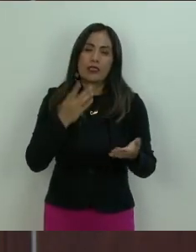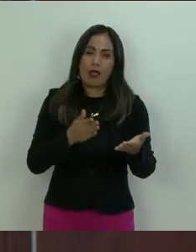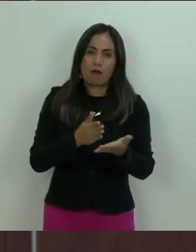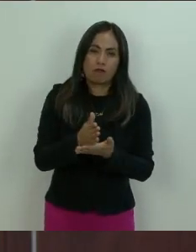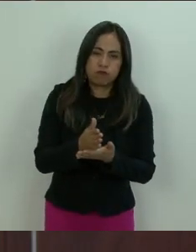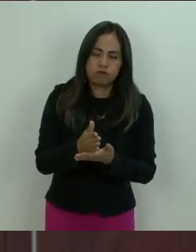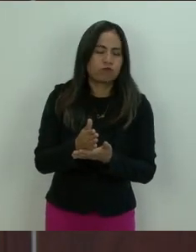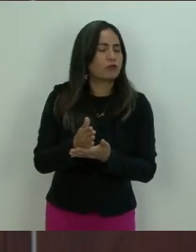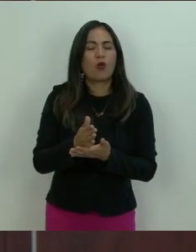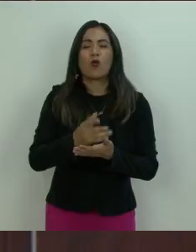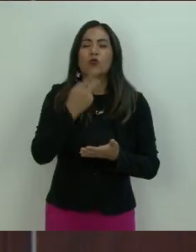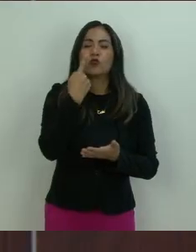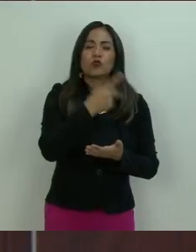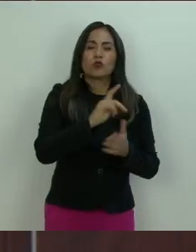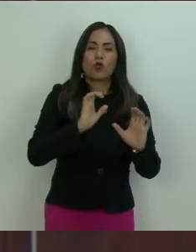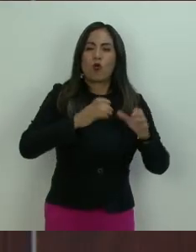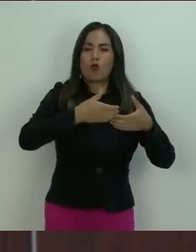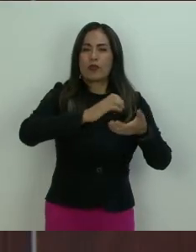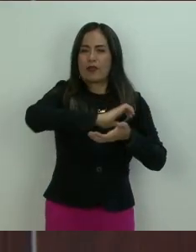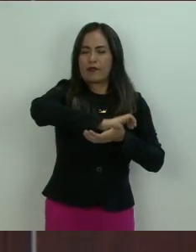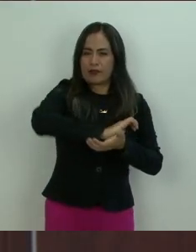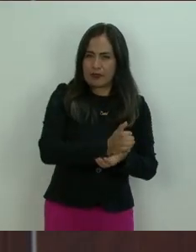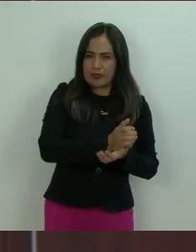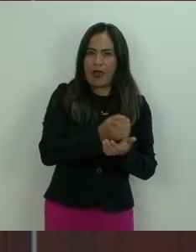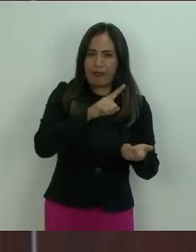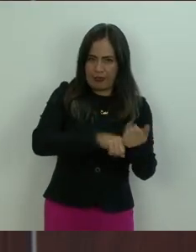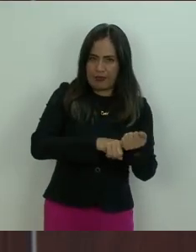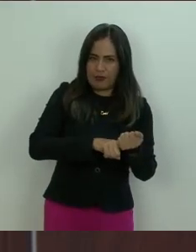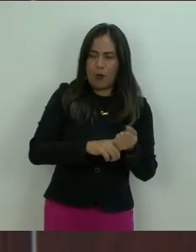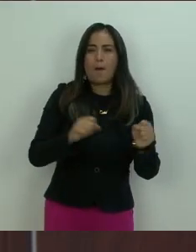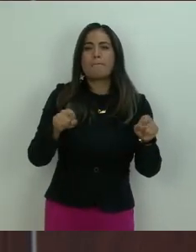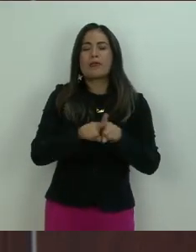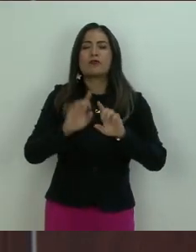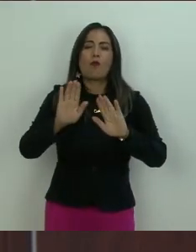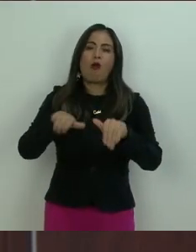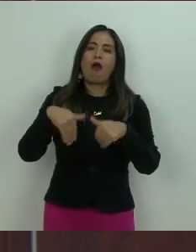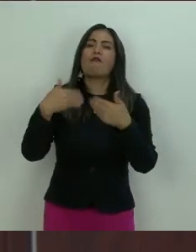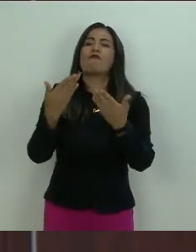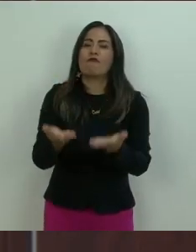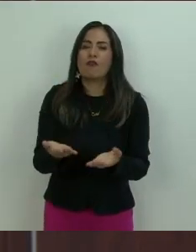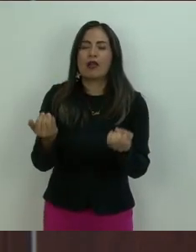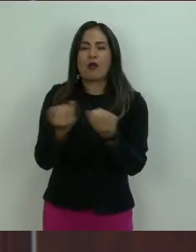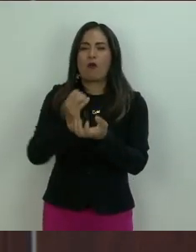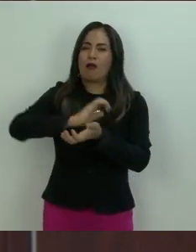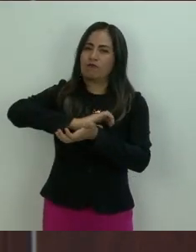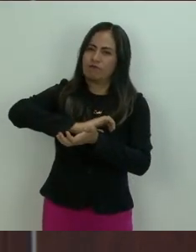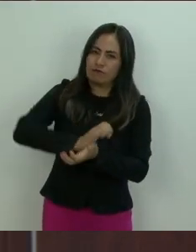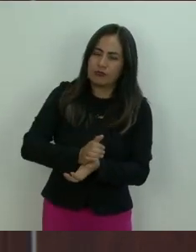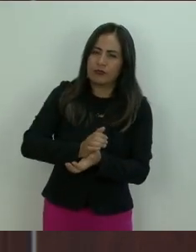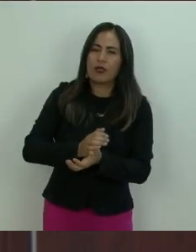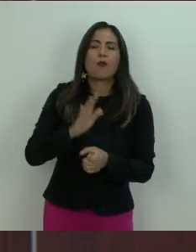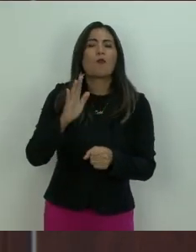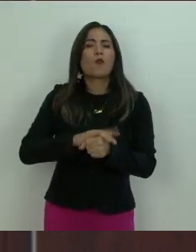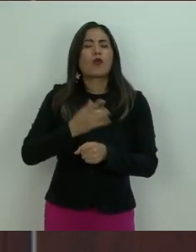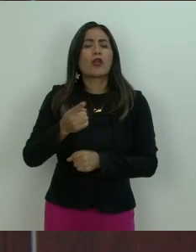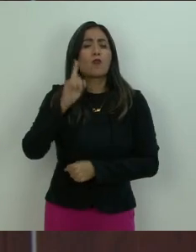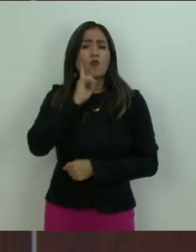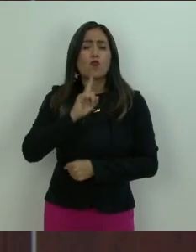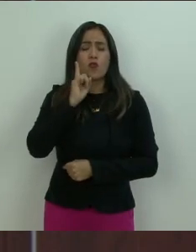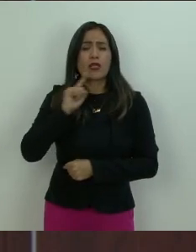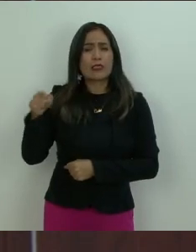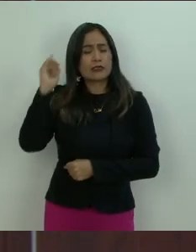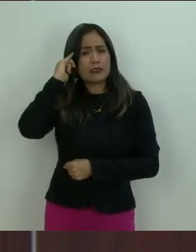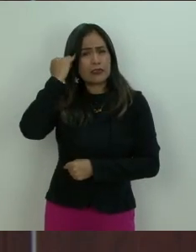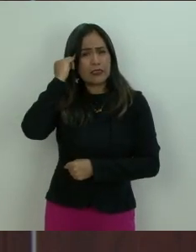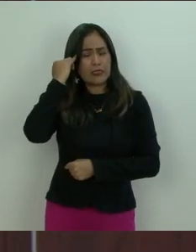discriminadas en su comunidad y fuera de su comunidad. Porque muchas veces las mujeres indígenas no tienen derecho a